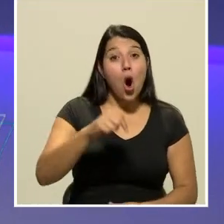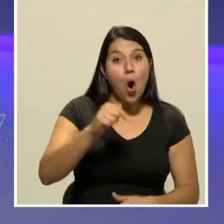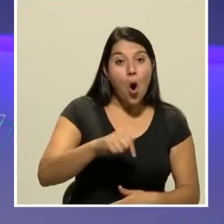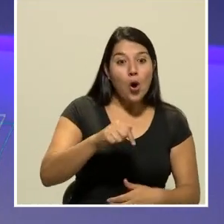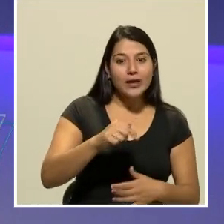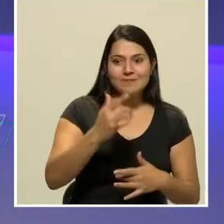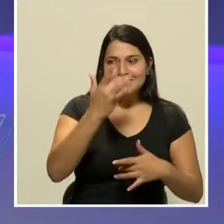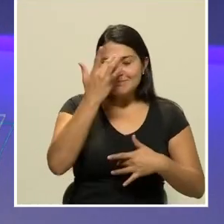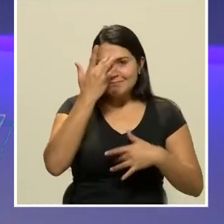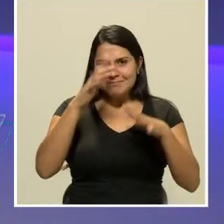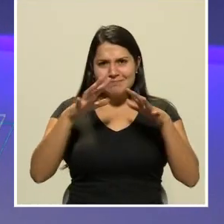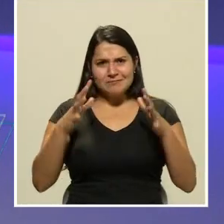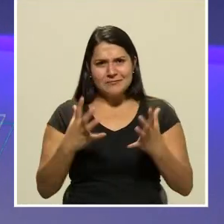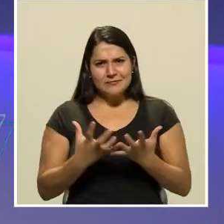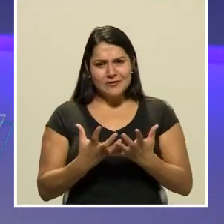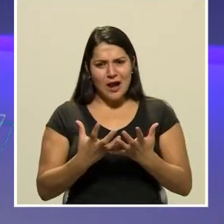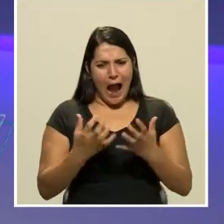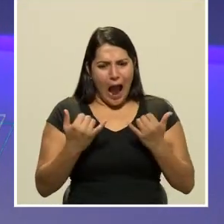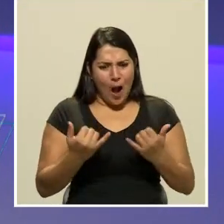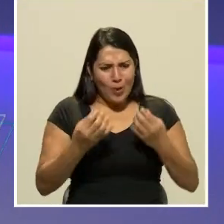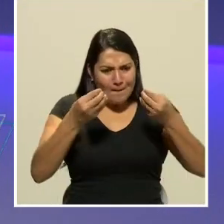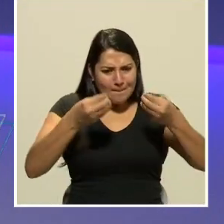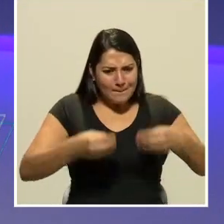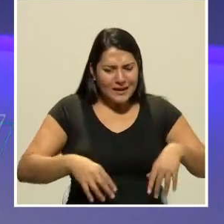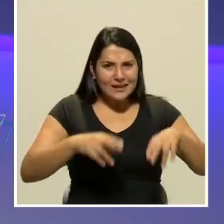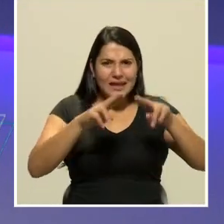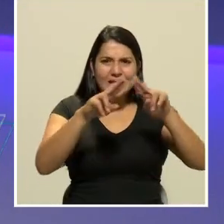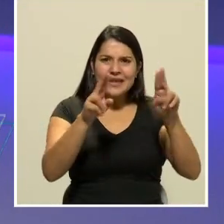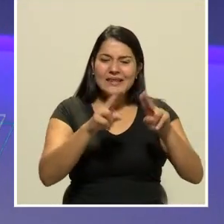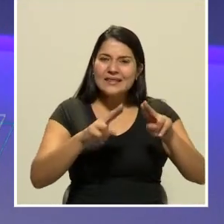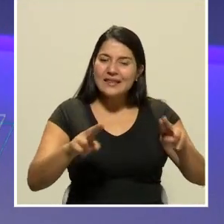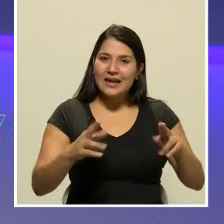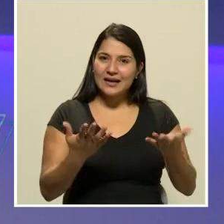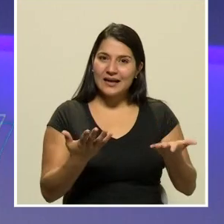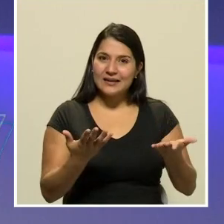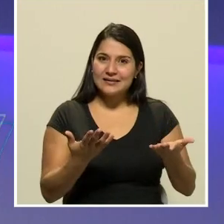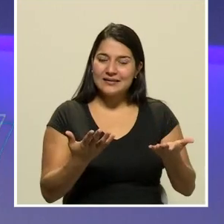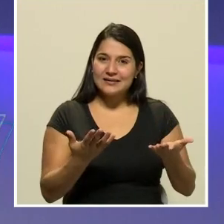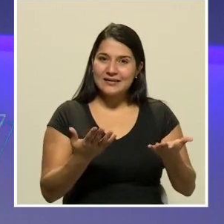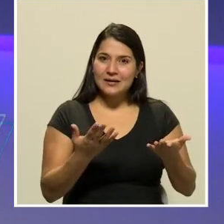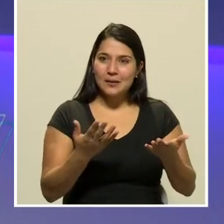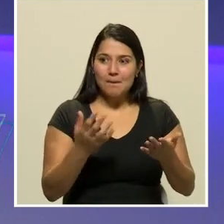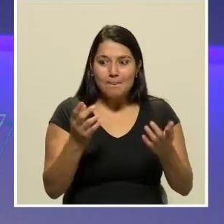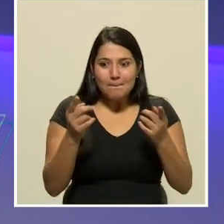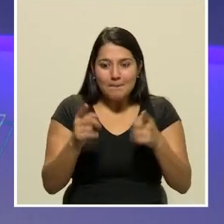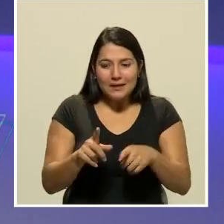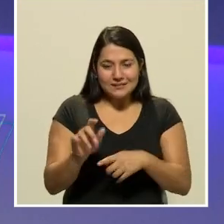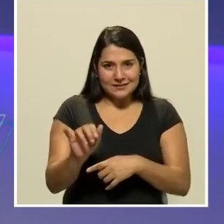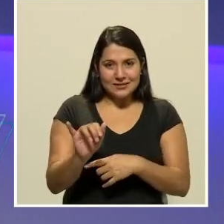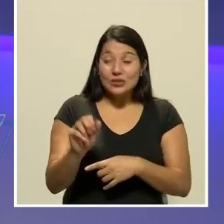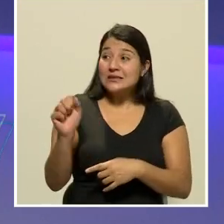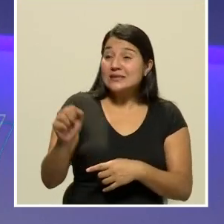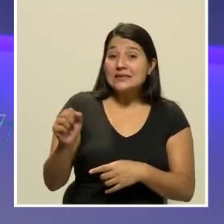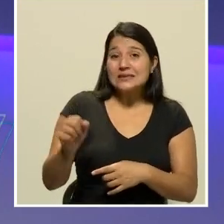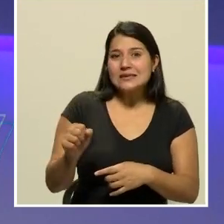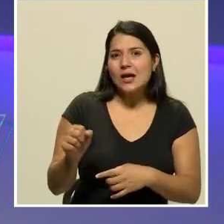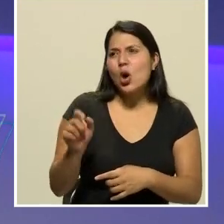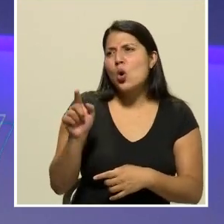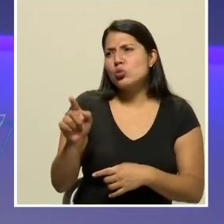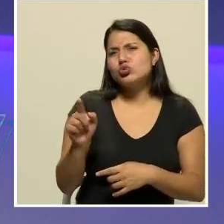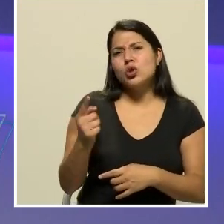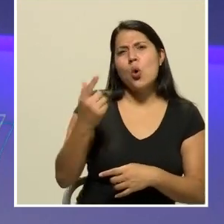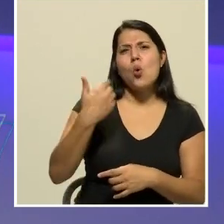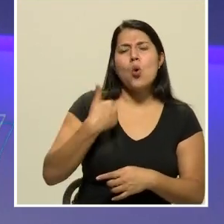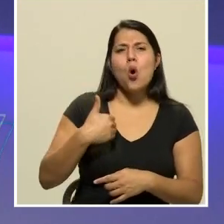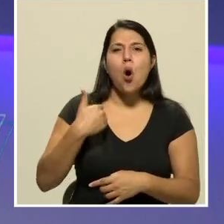media pandemia, quedarse sin Internet equivale a esto que nos está pasando. Exactamente. Que por dicho usted es un hombre de